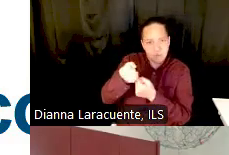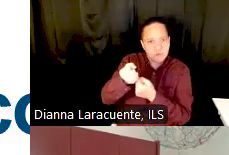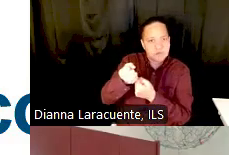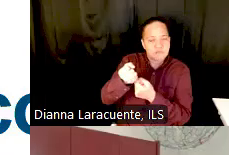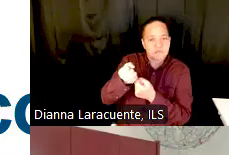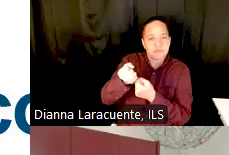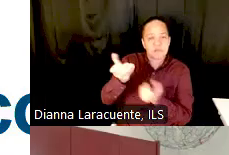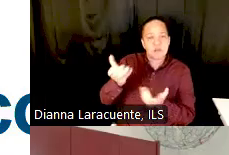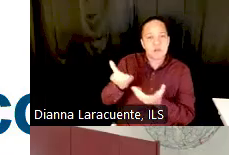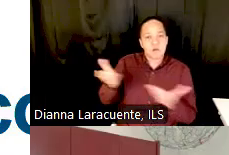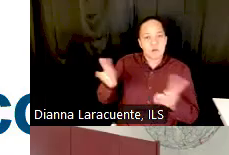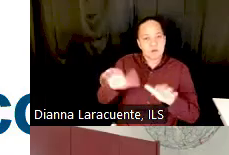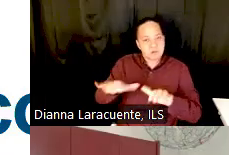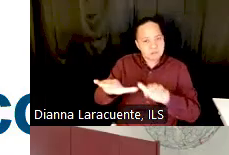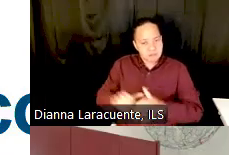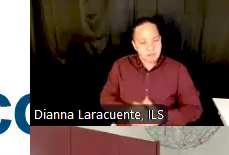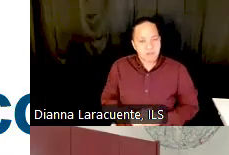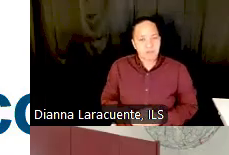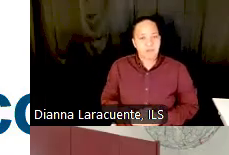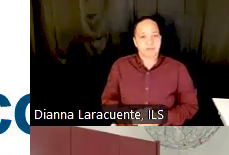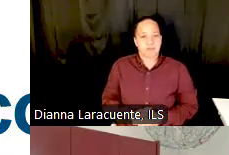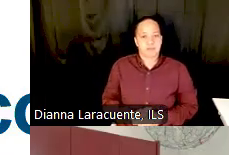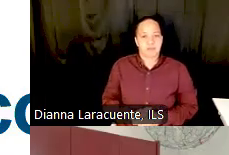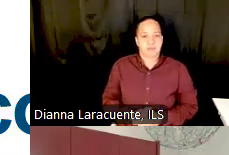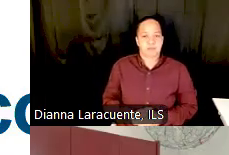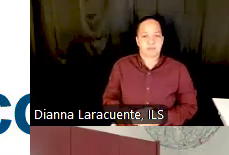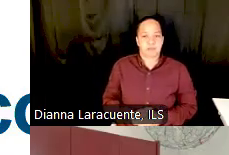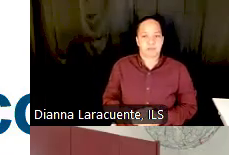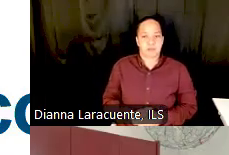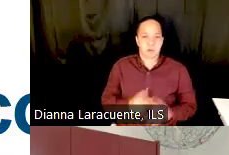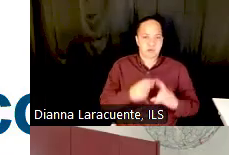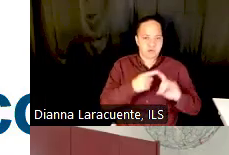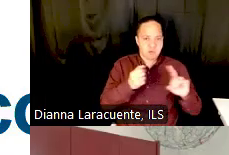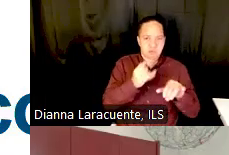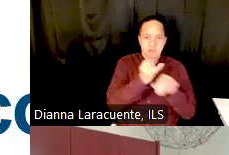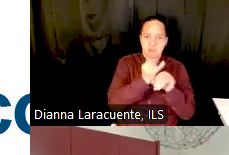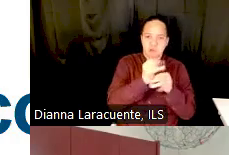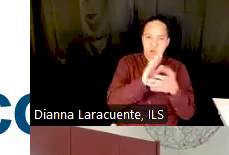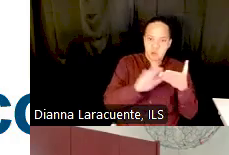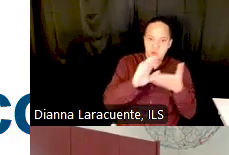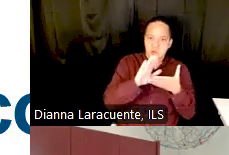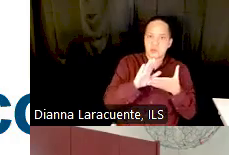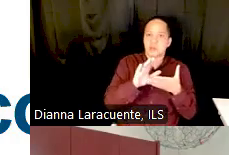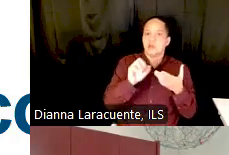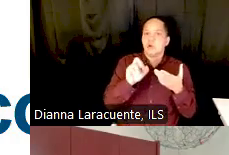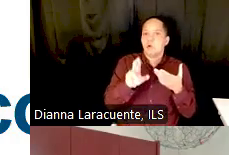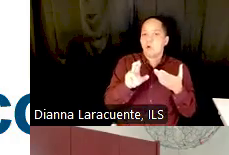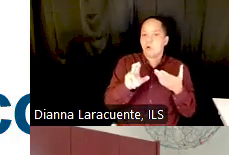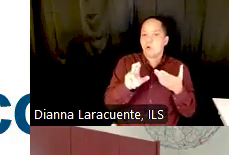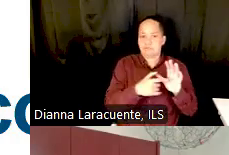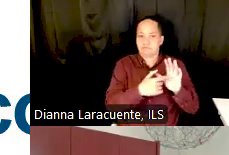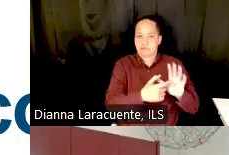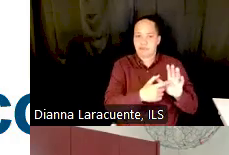cosas hacer. Y pueden ser, ¿verdad?, procedentes de instituciones universitarias o como los que acabo de presentar de la